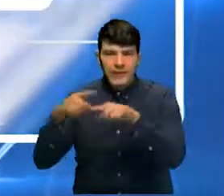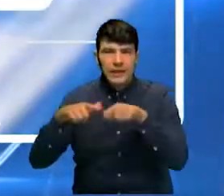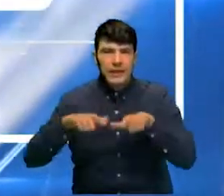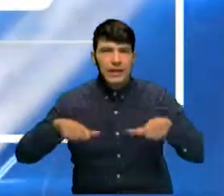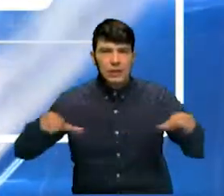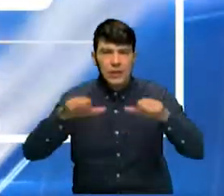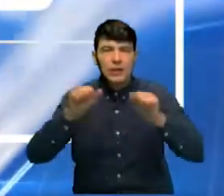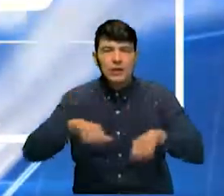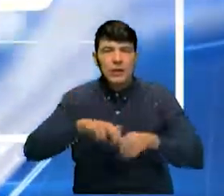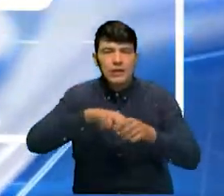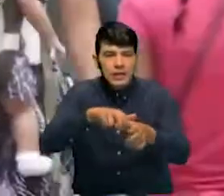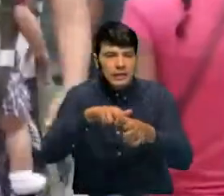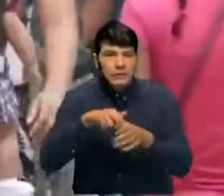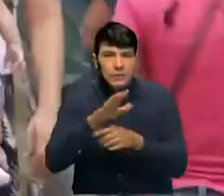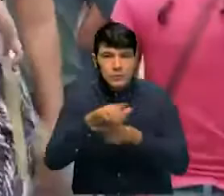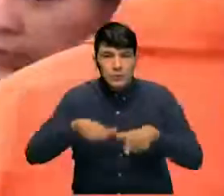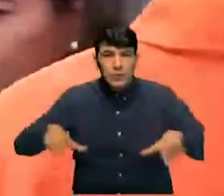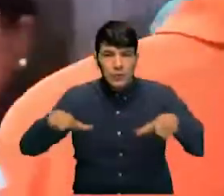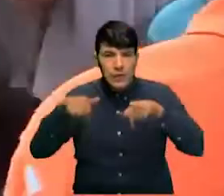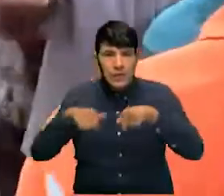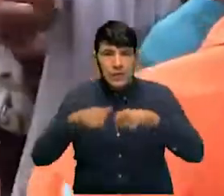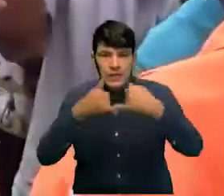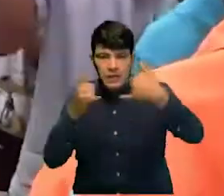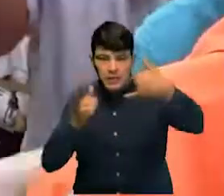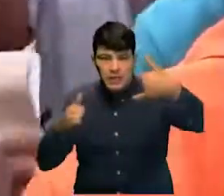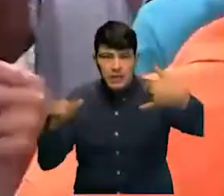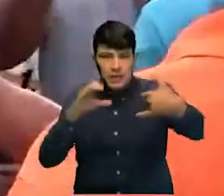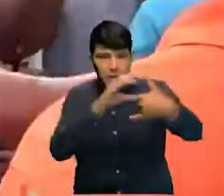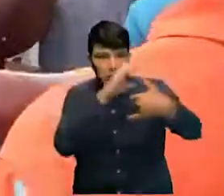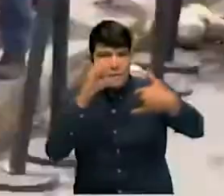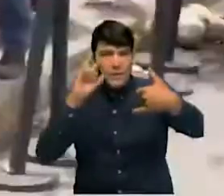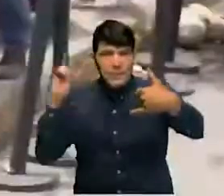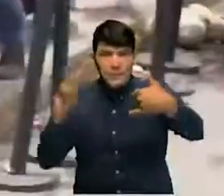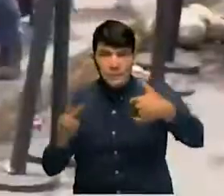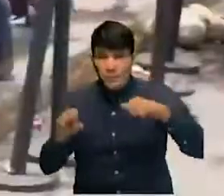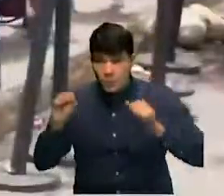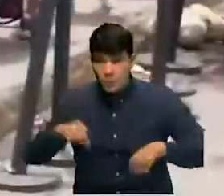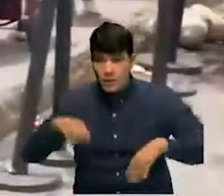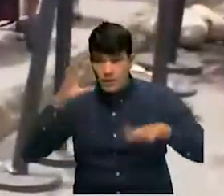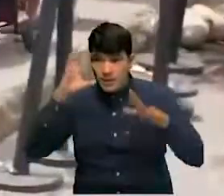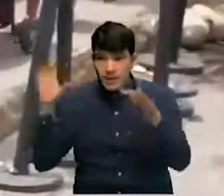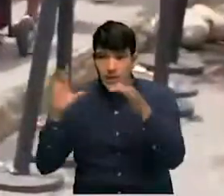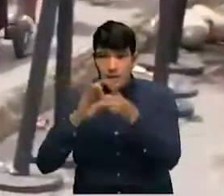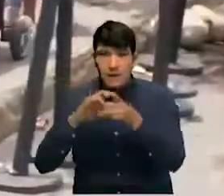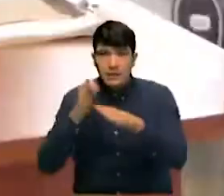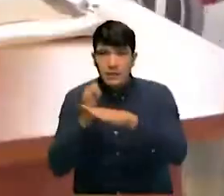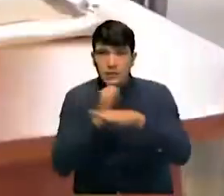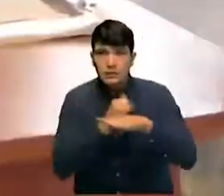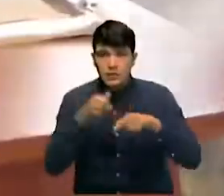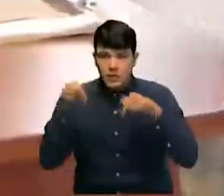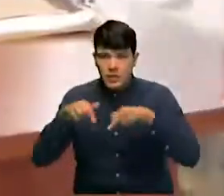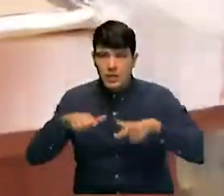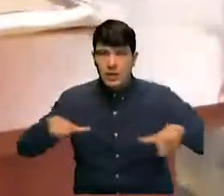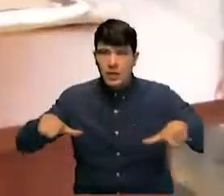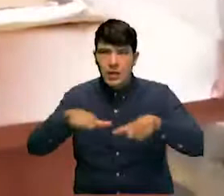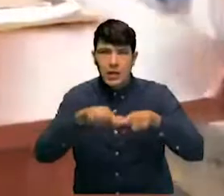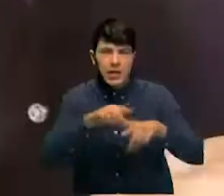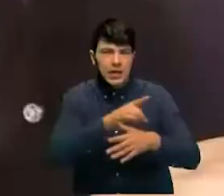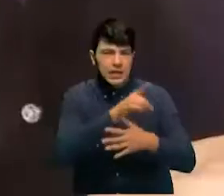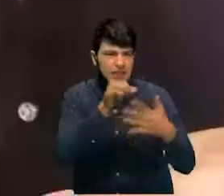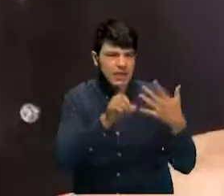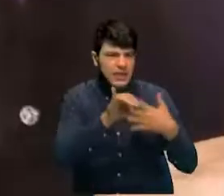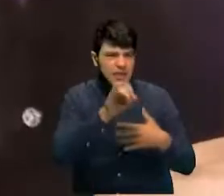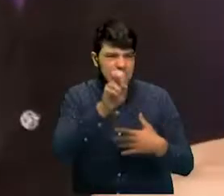lugares de frontera, precisamente para trabajar coordinadamente con las demás instituciones que forman estos pasos de frontera, la DIAN,